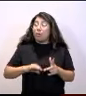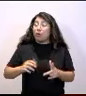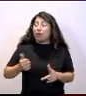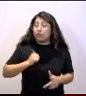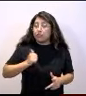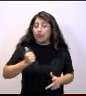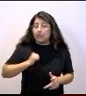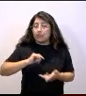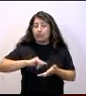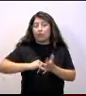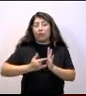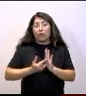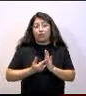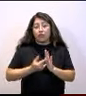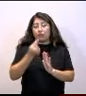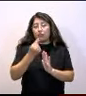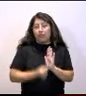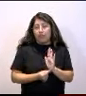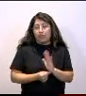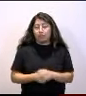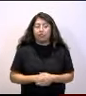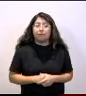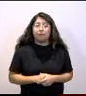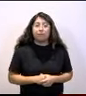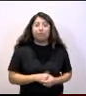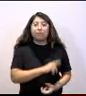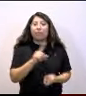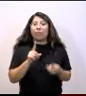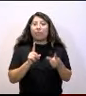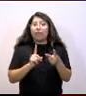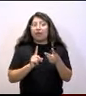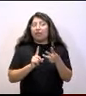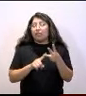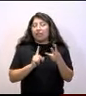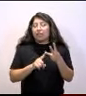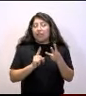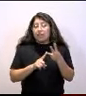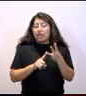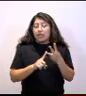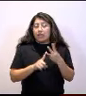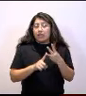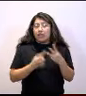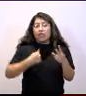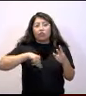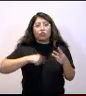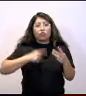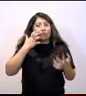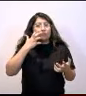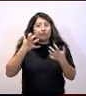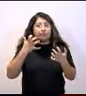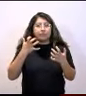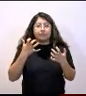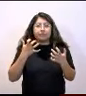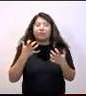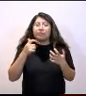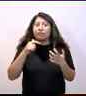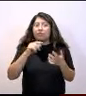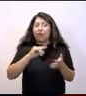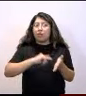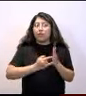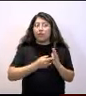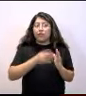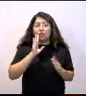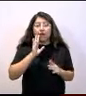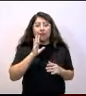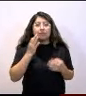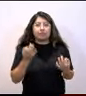este proyecto de ley de medidas. Como tercer elemento, como tercer rasgo que nosotros destacamos de este proyecto es